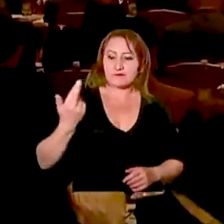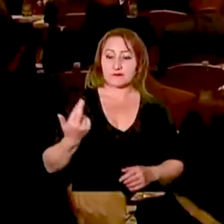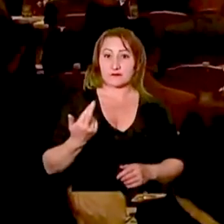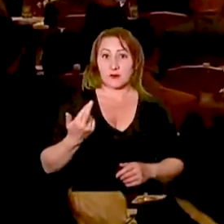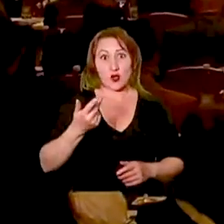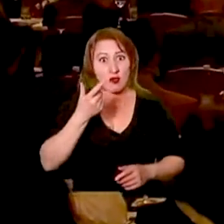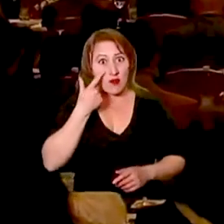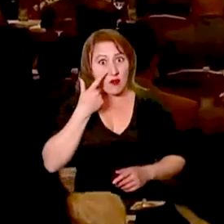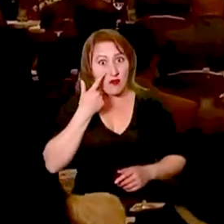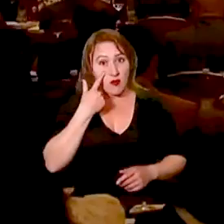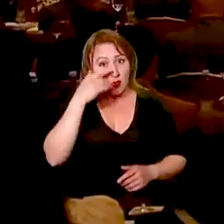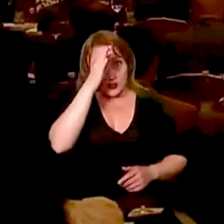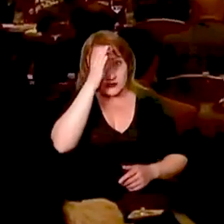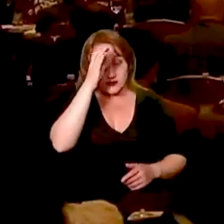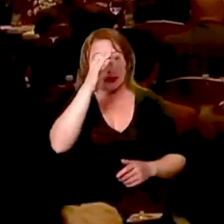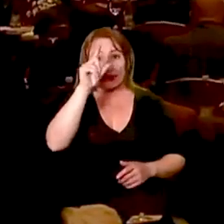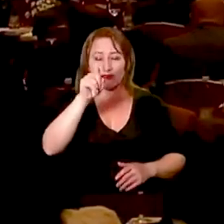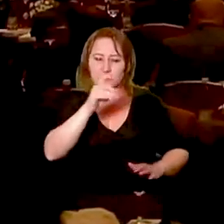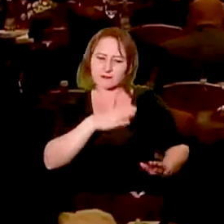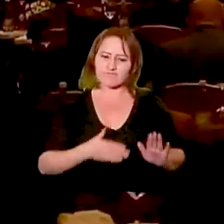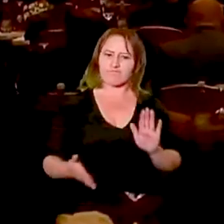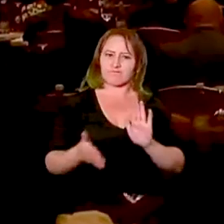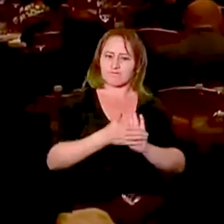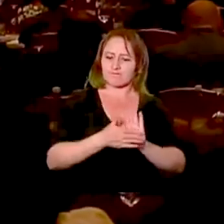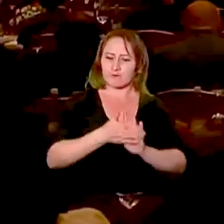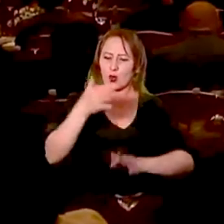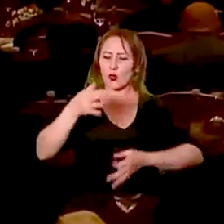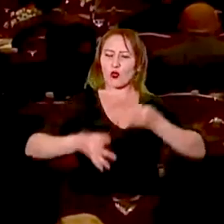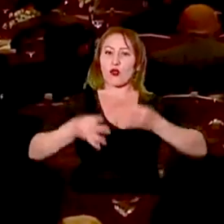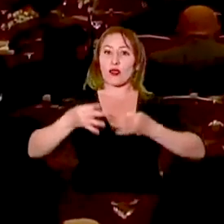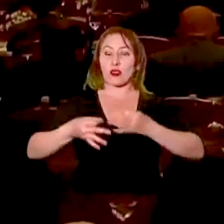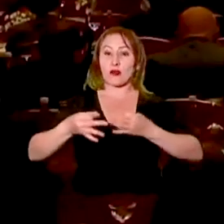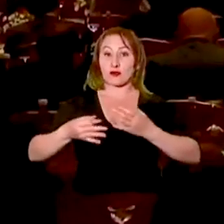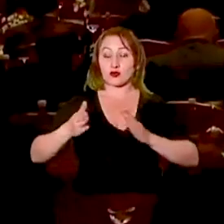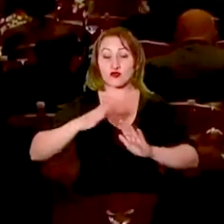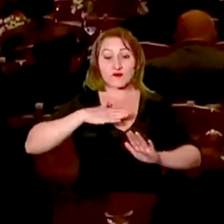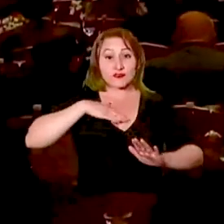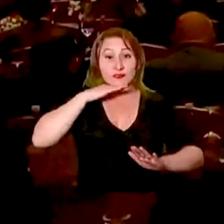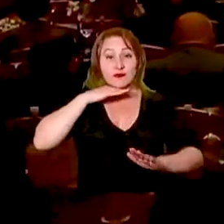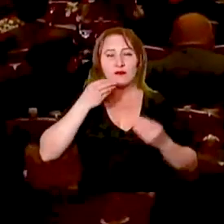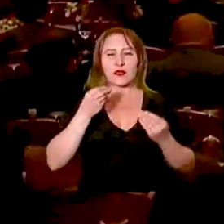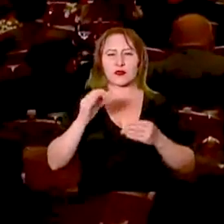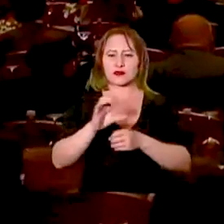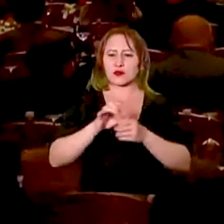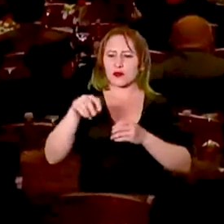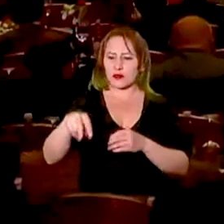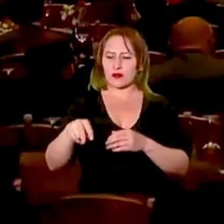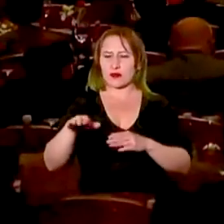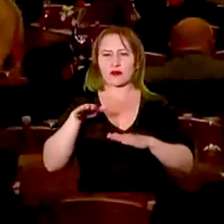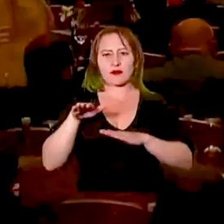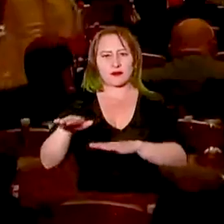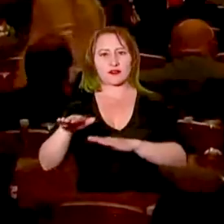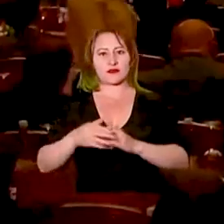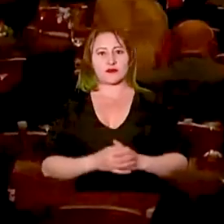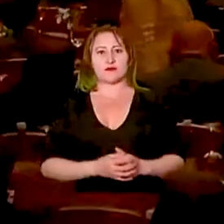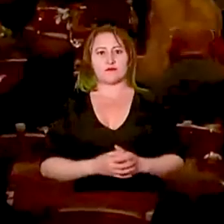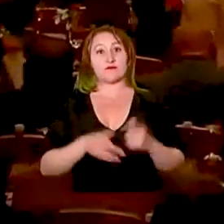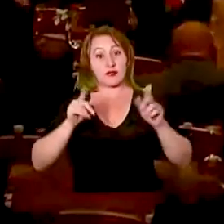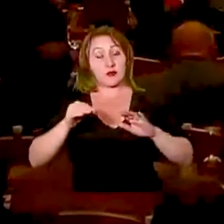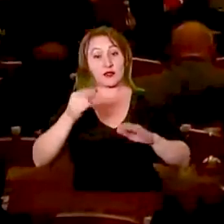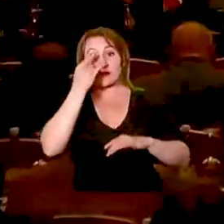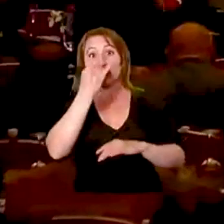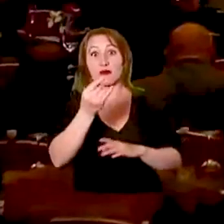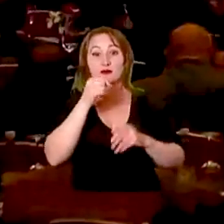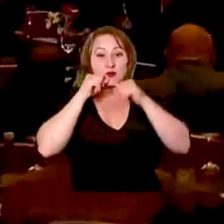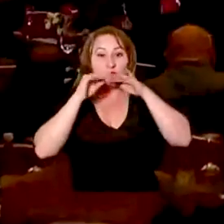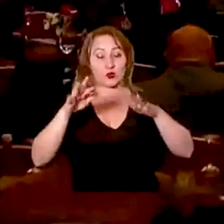sus conceptos tienen que ser con fundamento jurídico suficiente para que en representación de la ciudadanía y del interés público, que